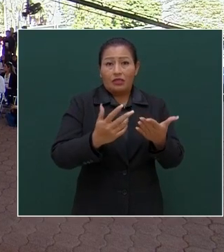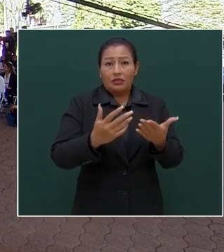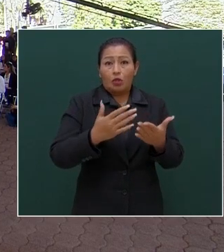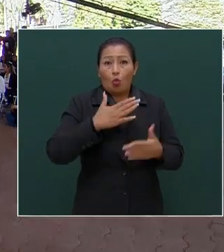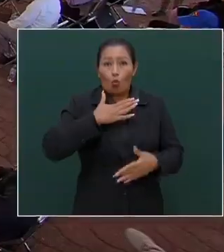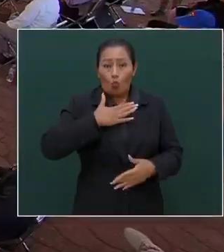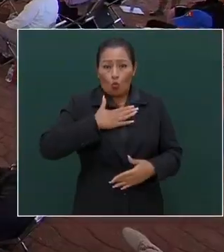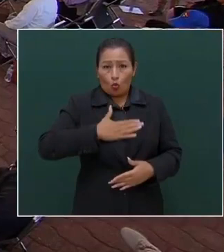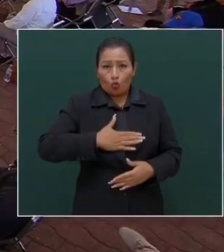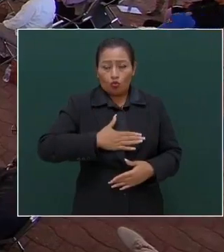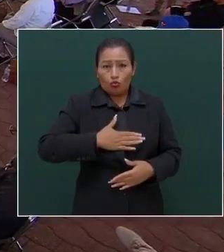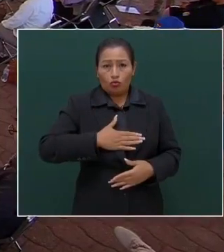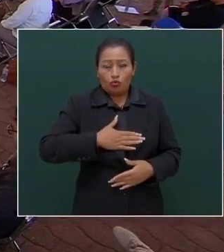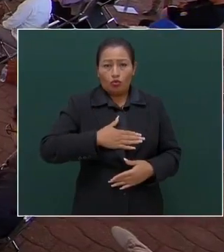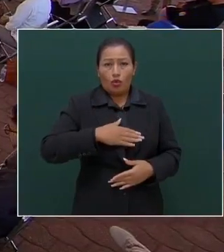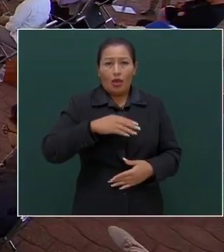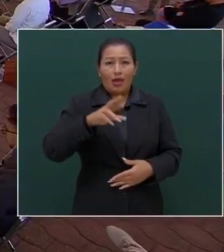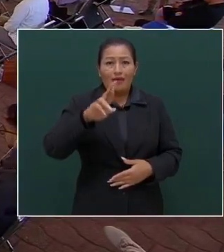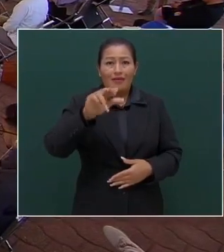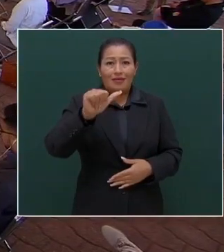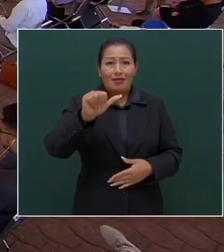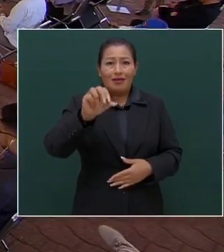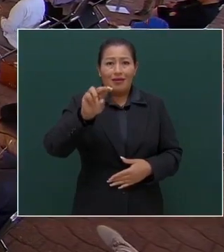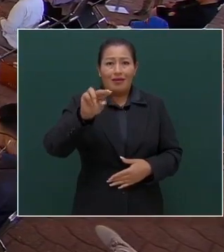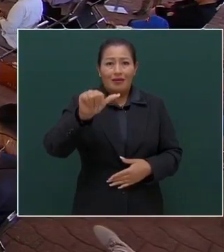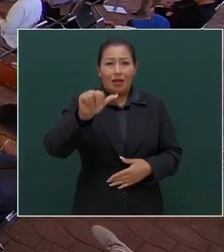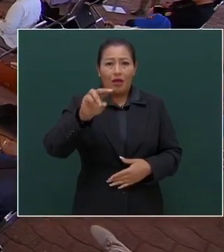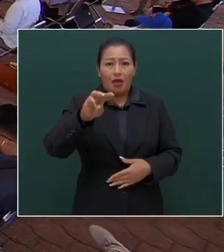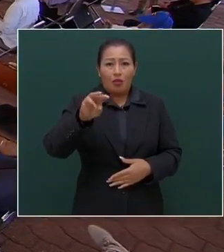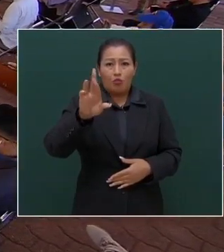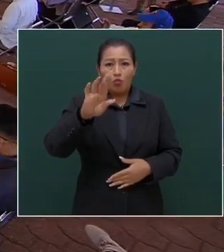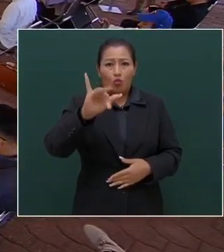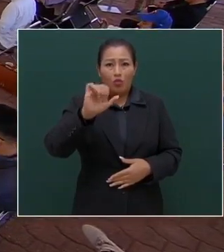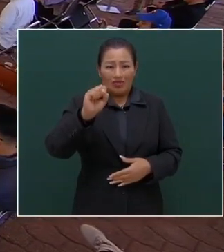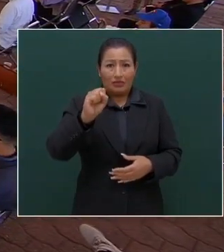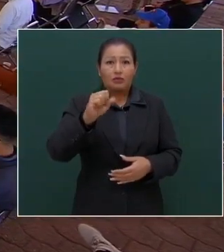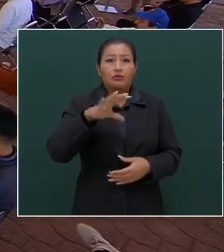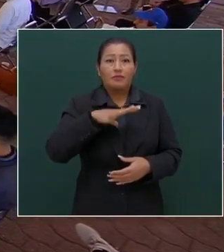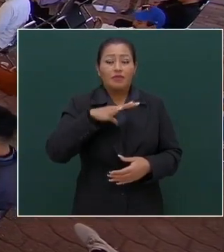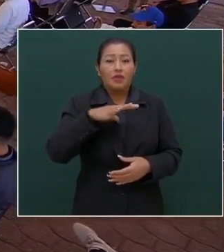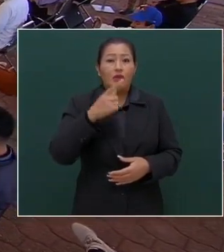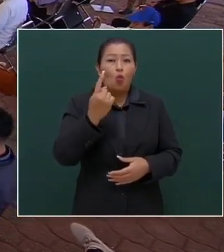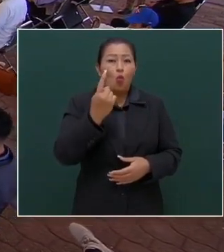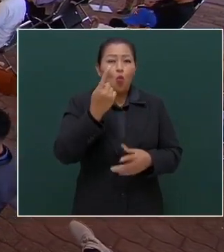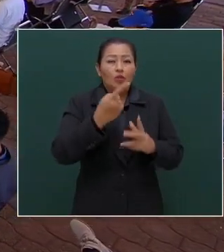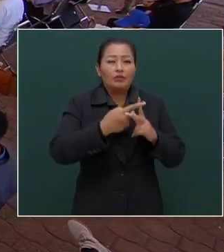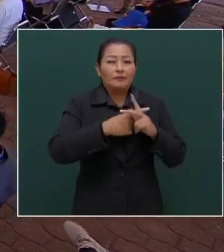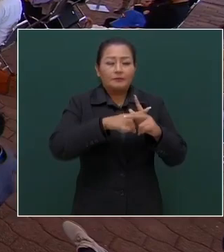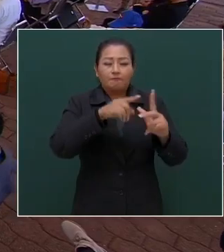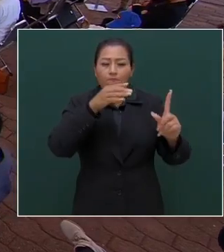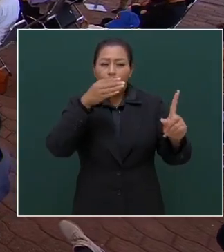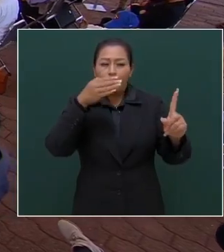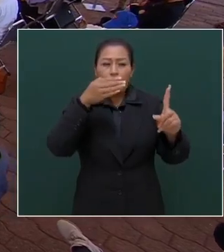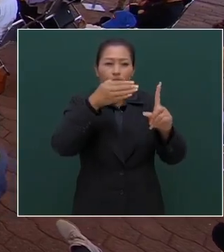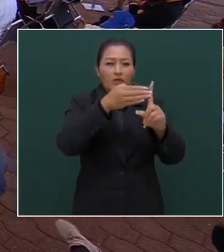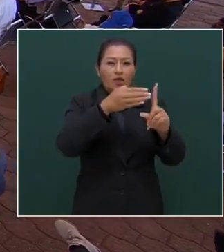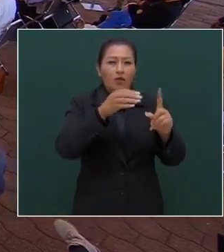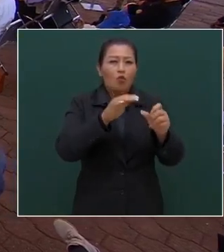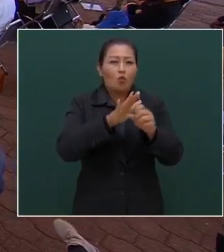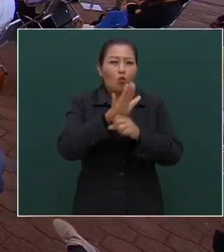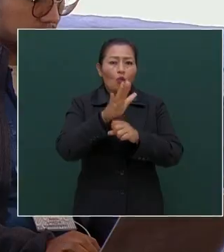Tarahumara para los rarámuris y que están uno de los principales objetivos es